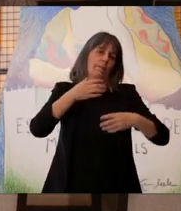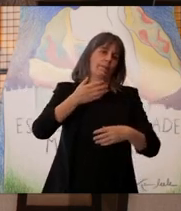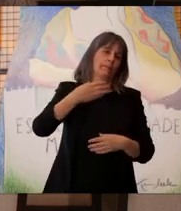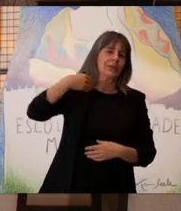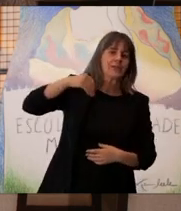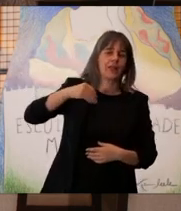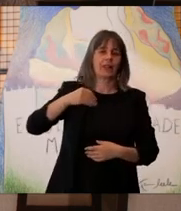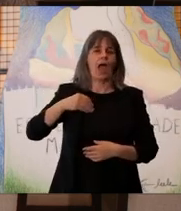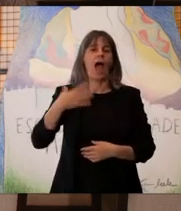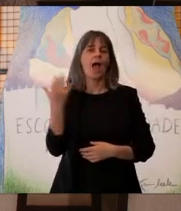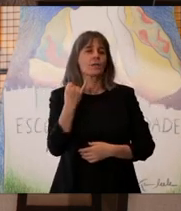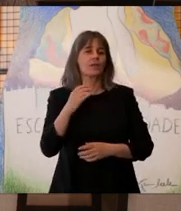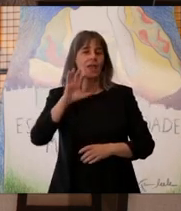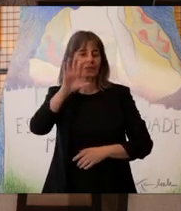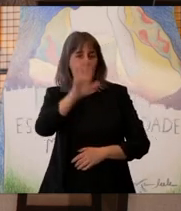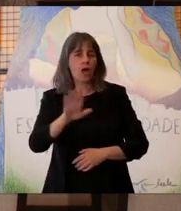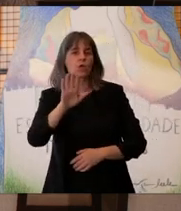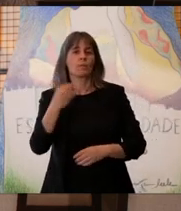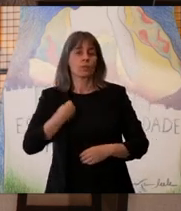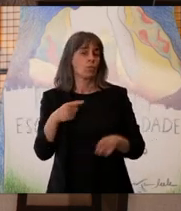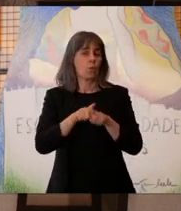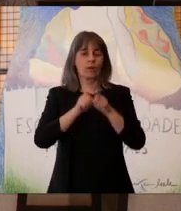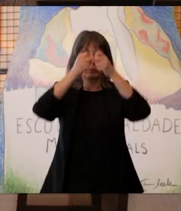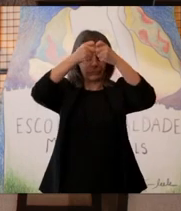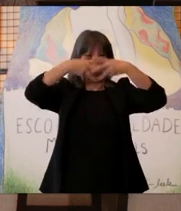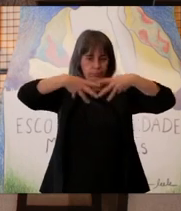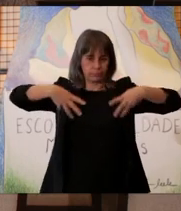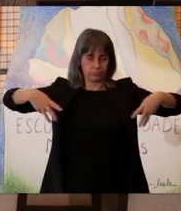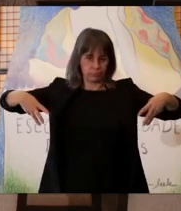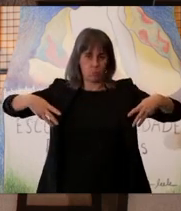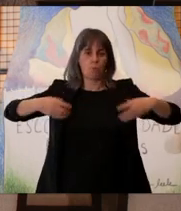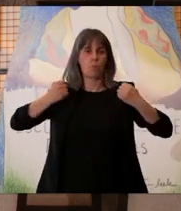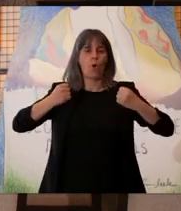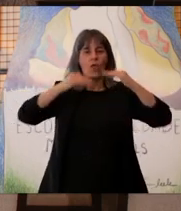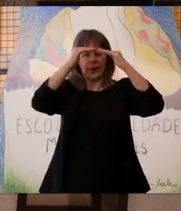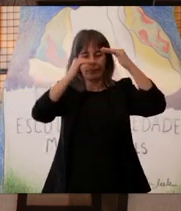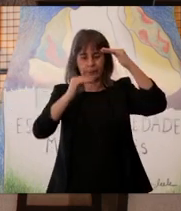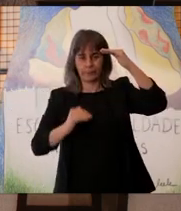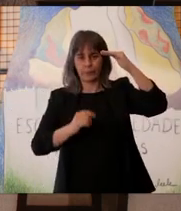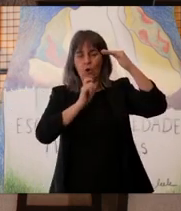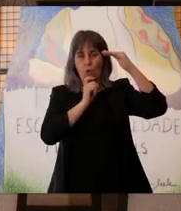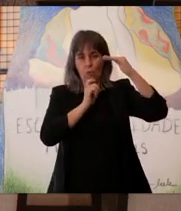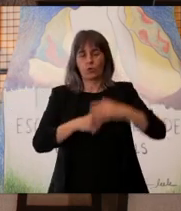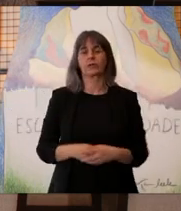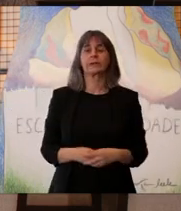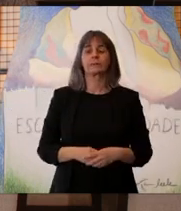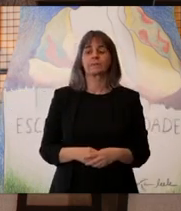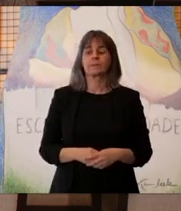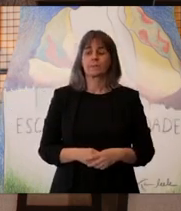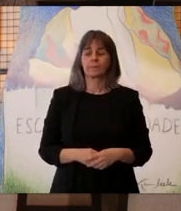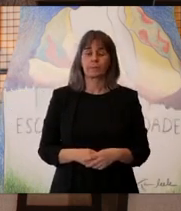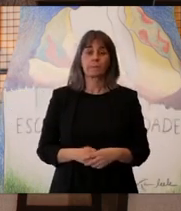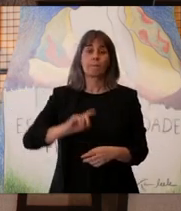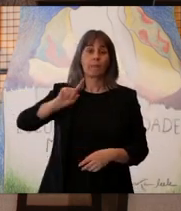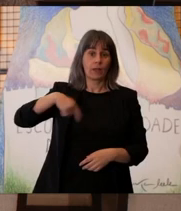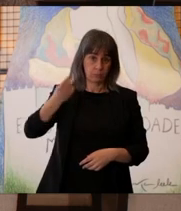mundial cómo está repartido el poder que como os imagináis Pues de manera muy muy desigual después de